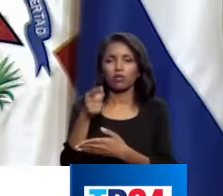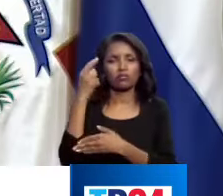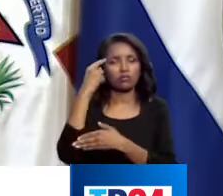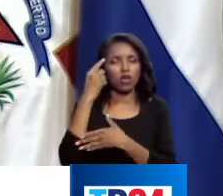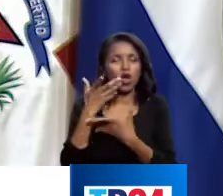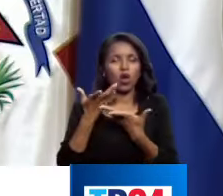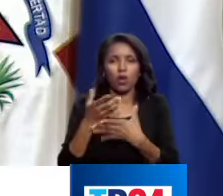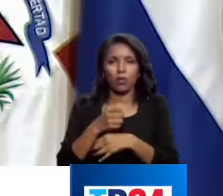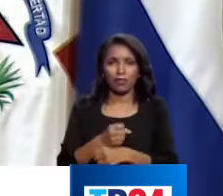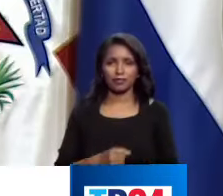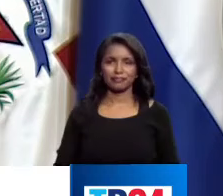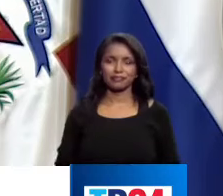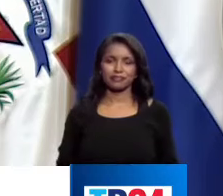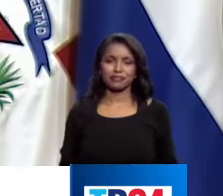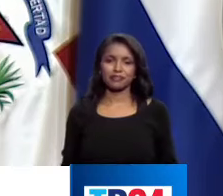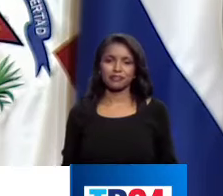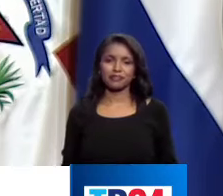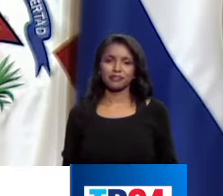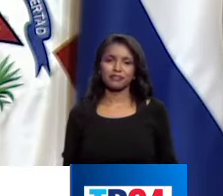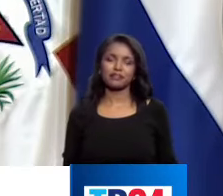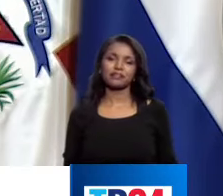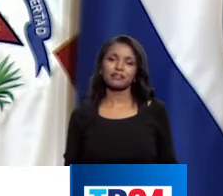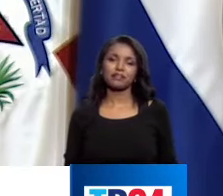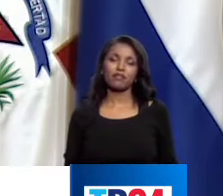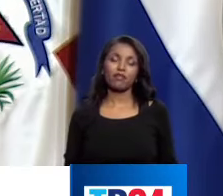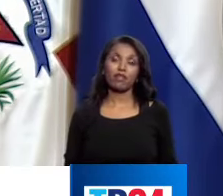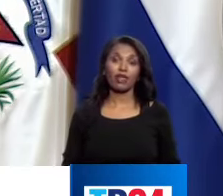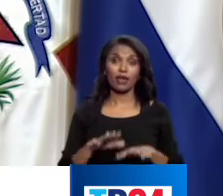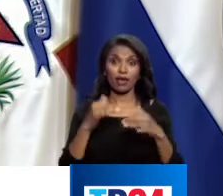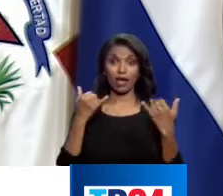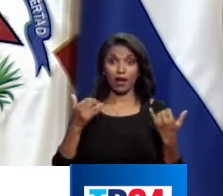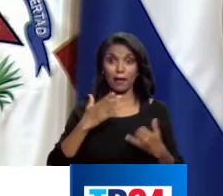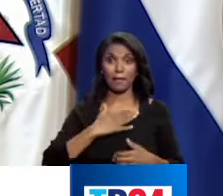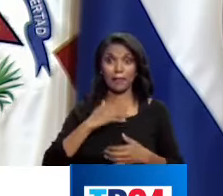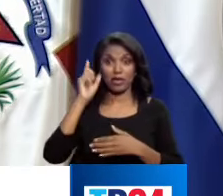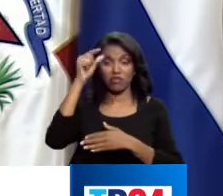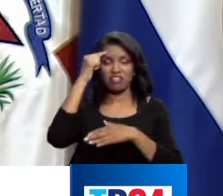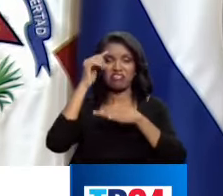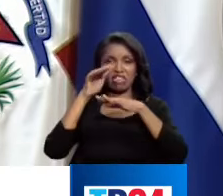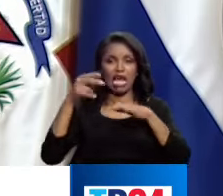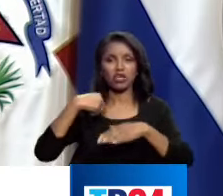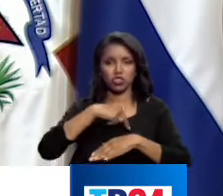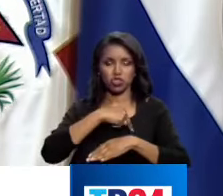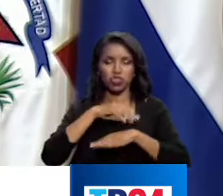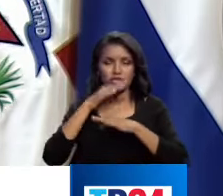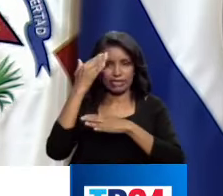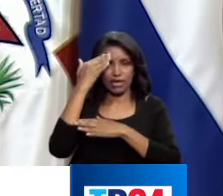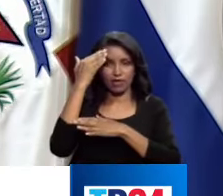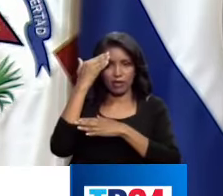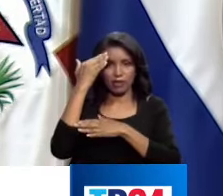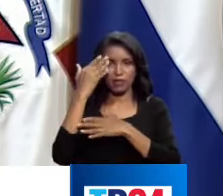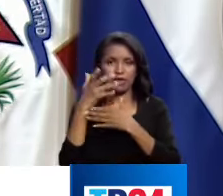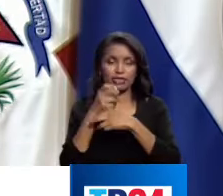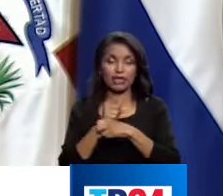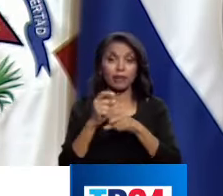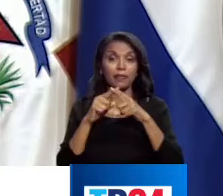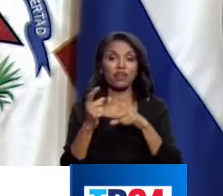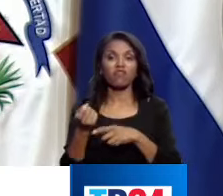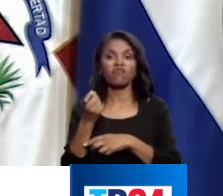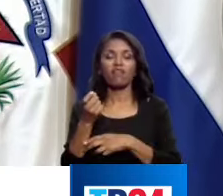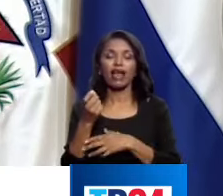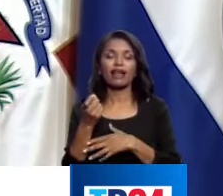nivel nacional? Estas infraestructuras ya están identificadas, ya sabemos lo que hay que hacer. Aquí lo que ha hecho falta es voluntad. Y los recursos también están